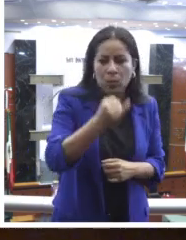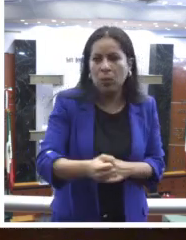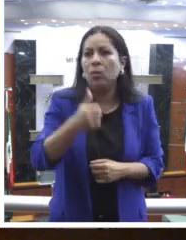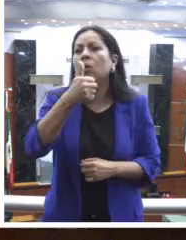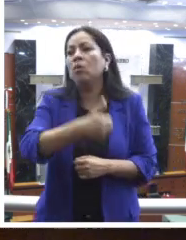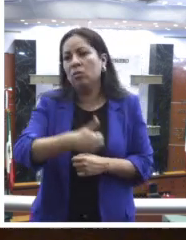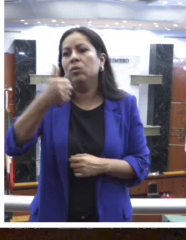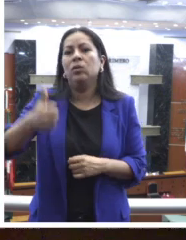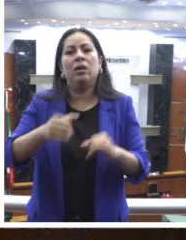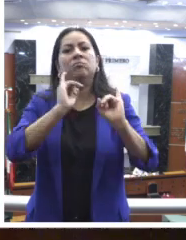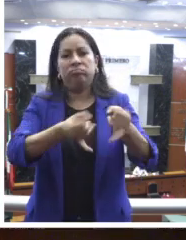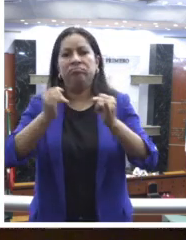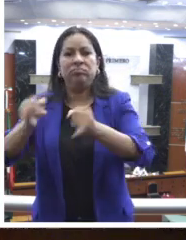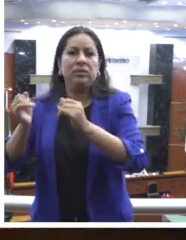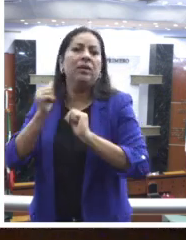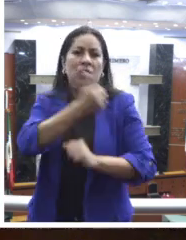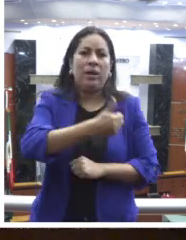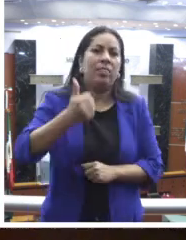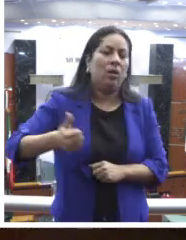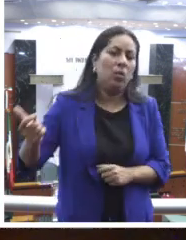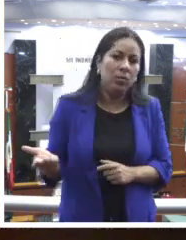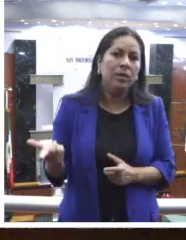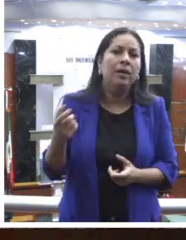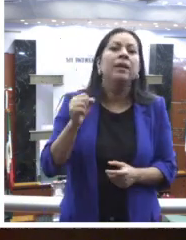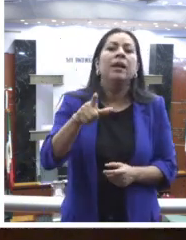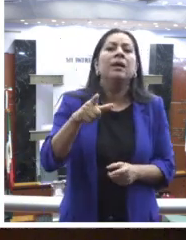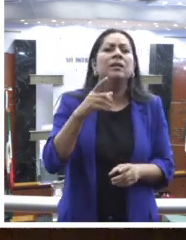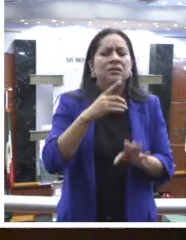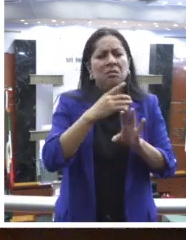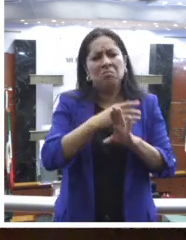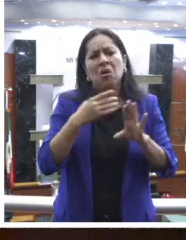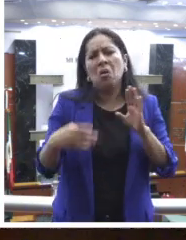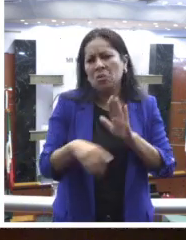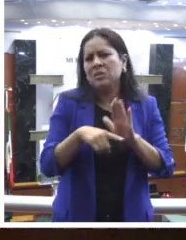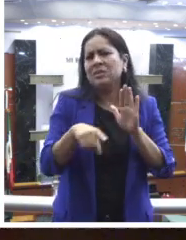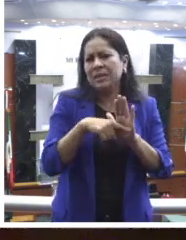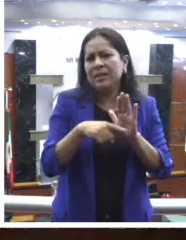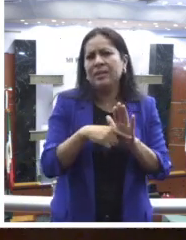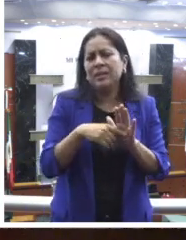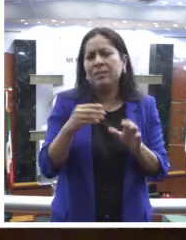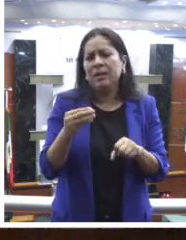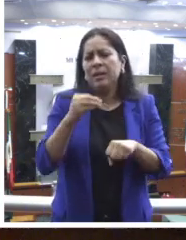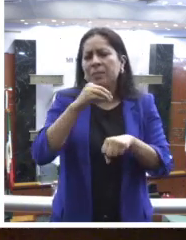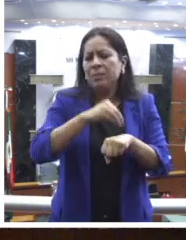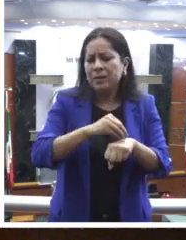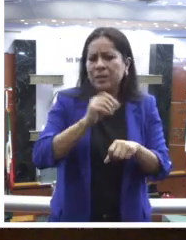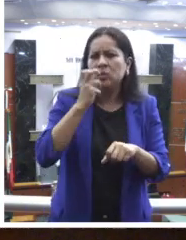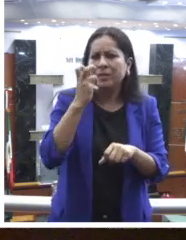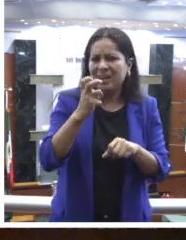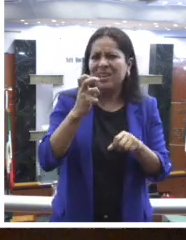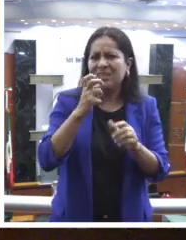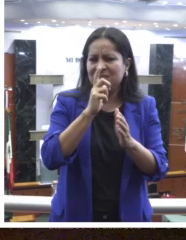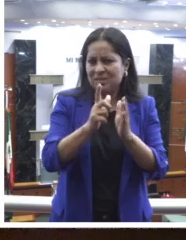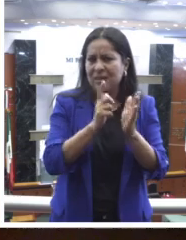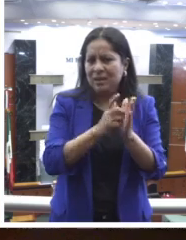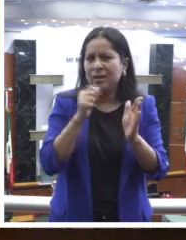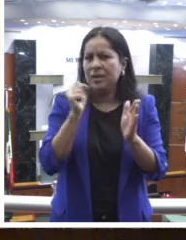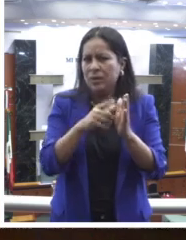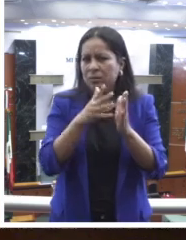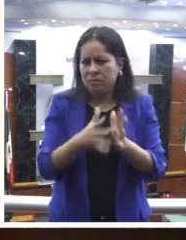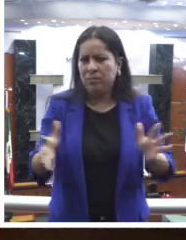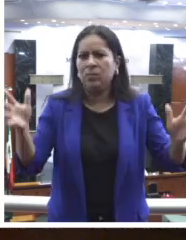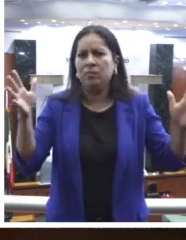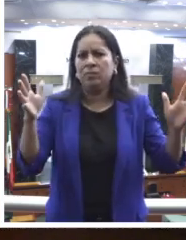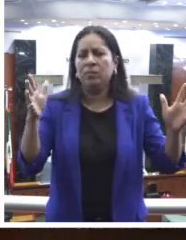firmemente que las las debilidades que pudiera tener la imposición la implementación de la ampliación en el